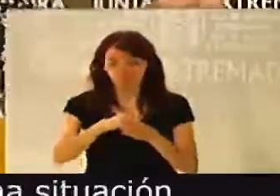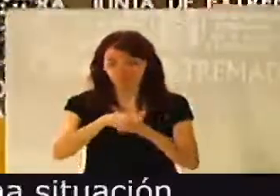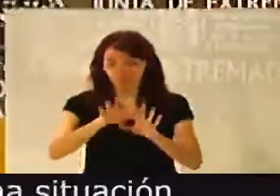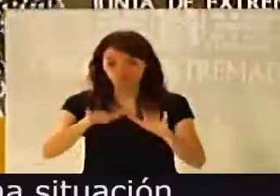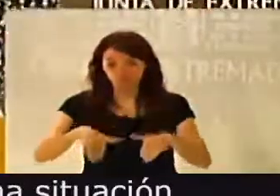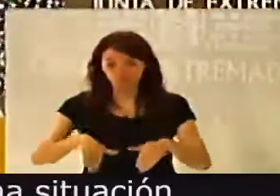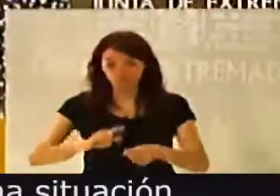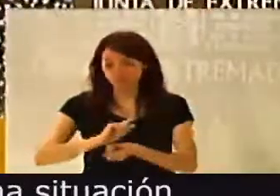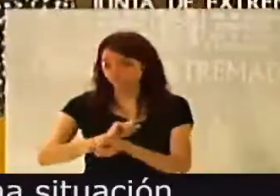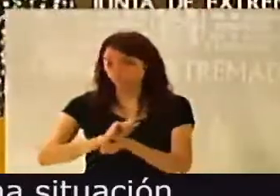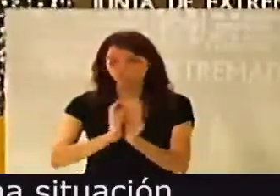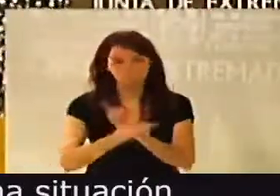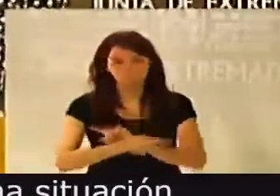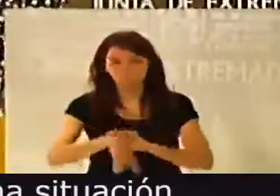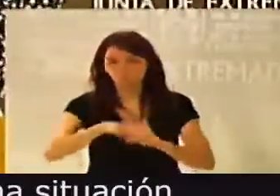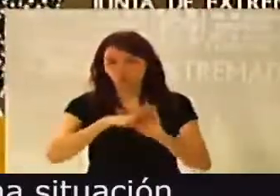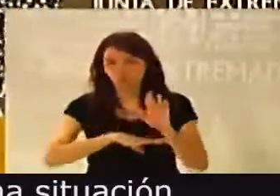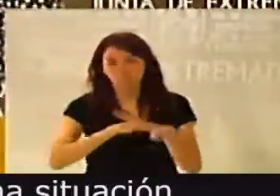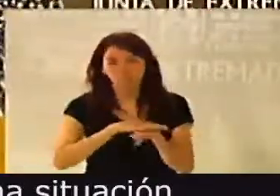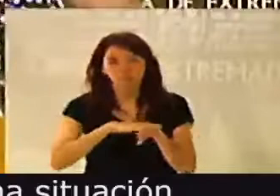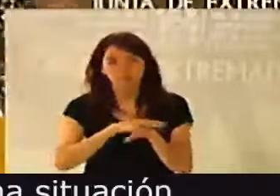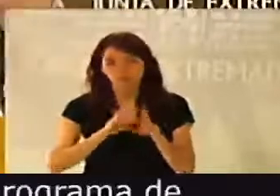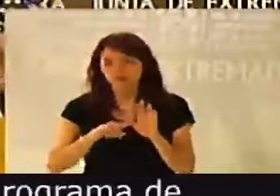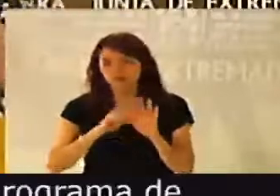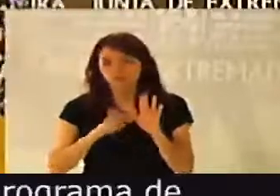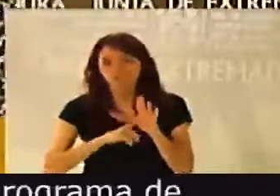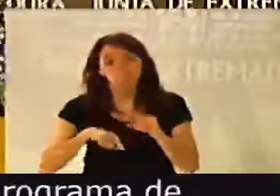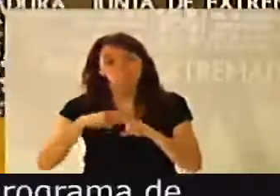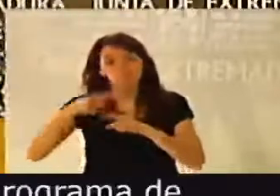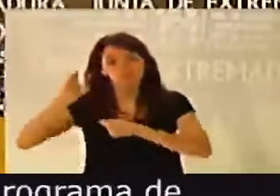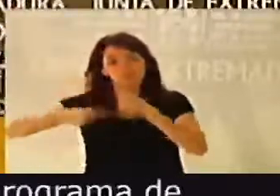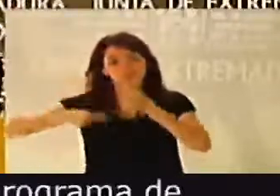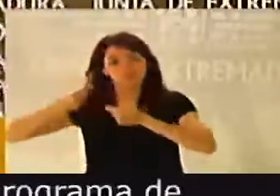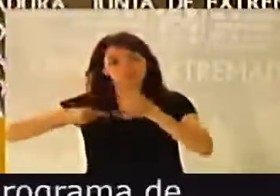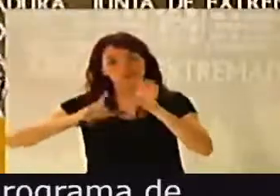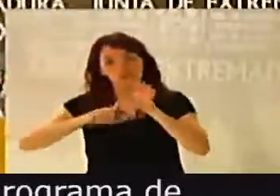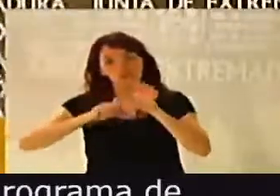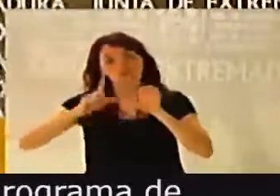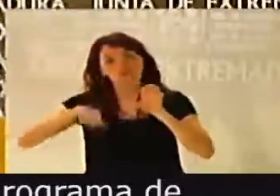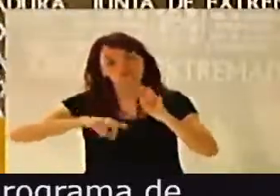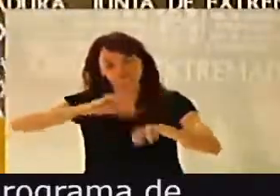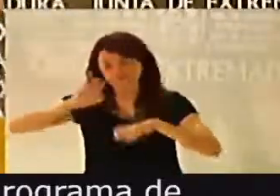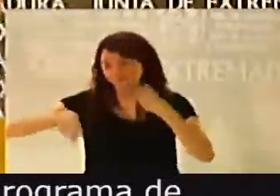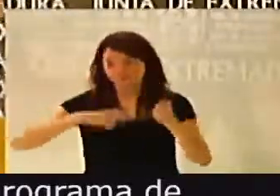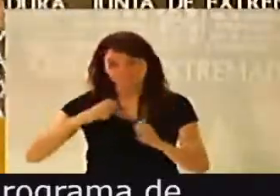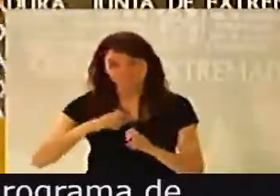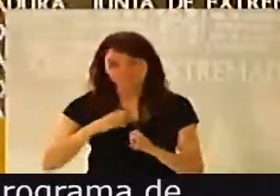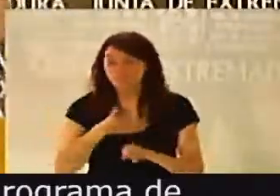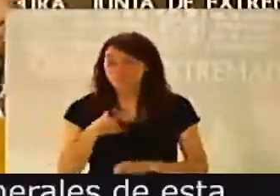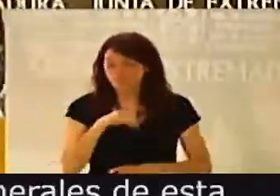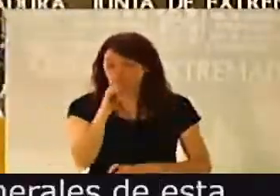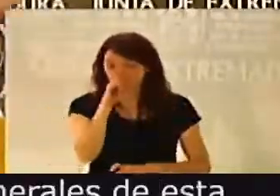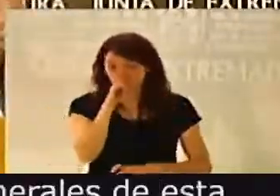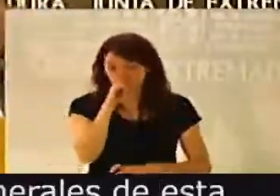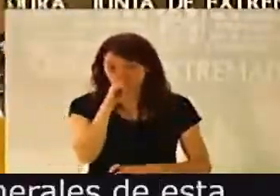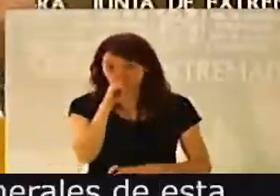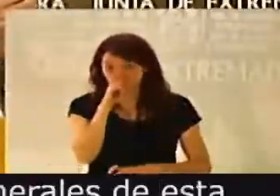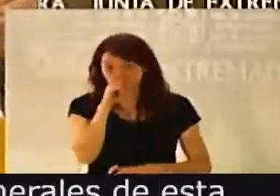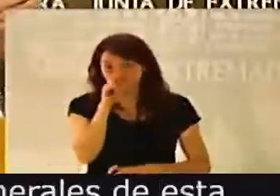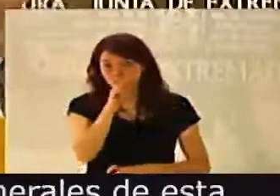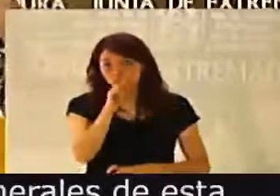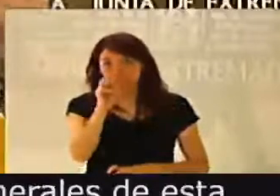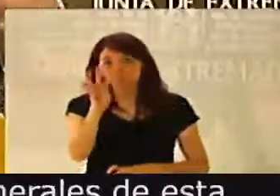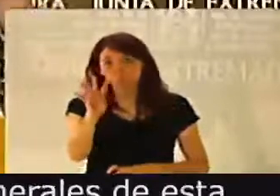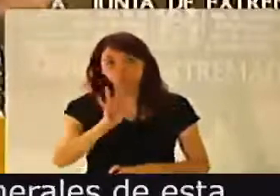de Gobierno que teníamos y a los presupuestos generales de esta comunidad autónoma, que quiero recordar se aprobaron el 24 de